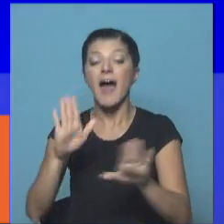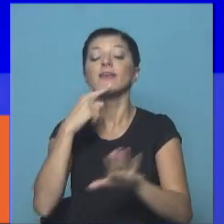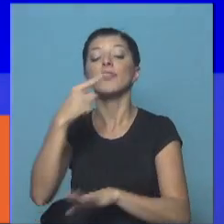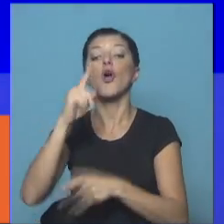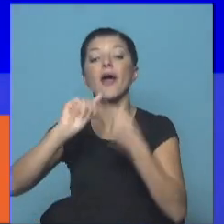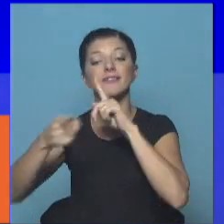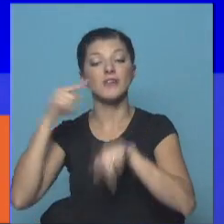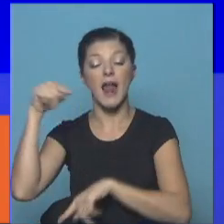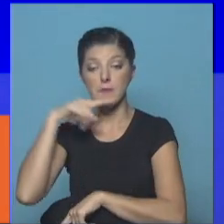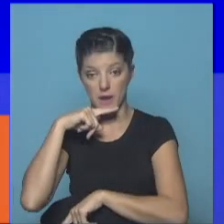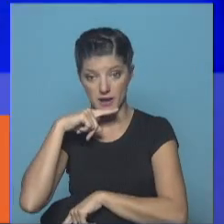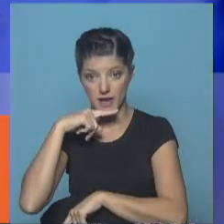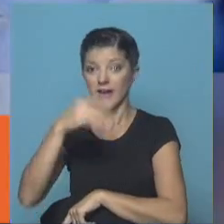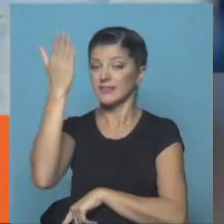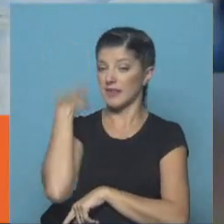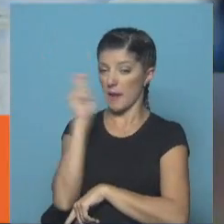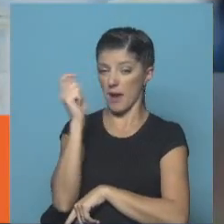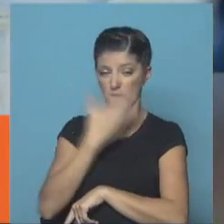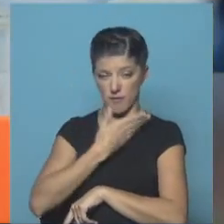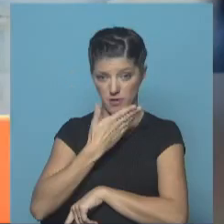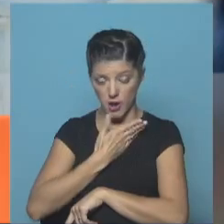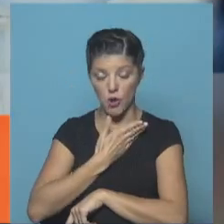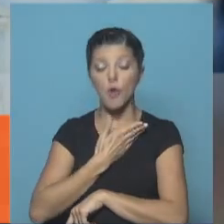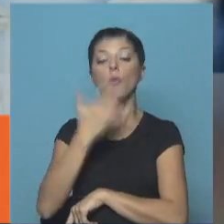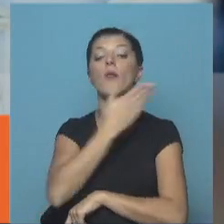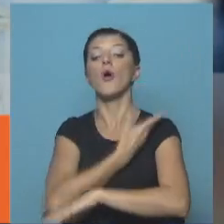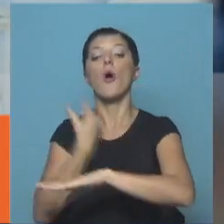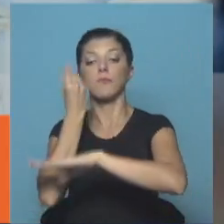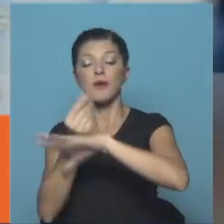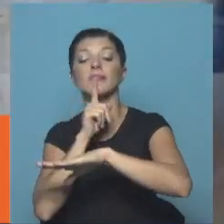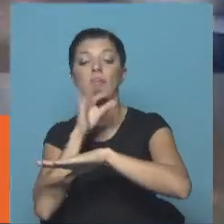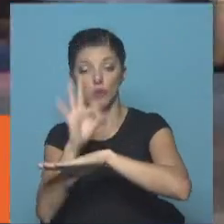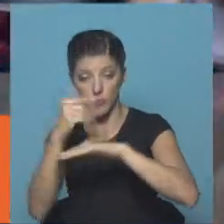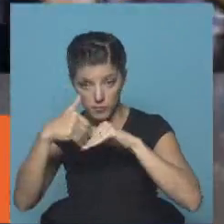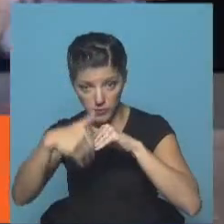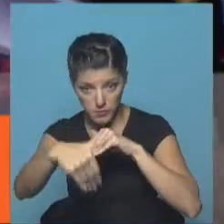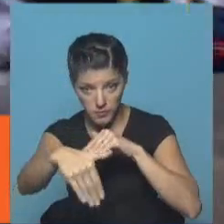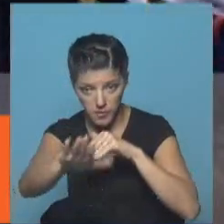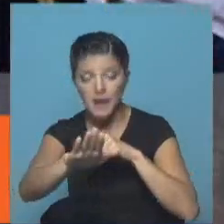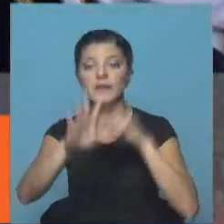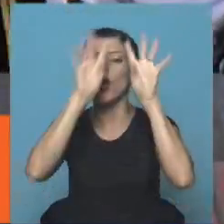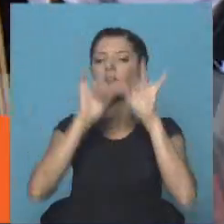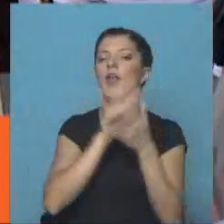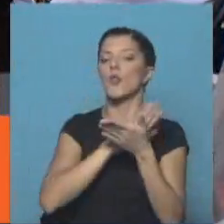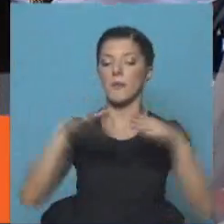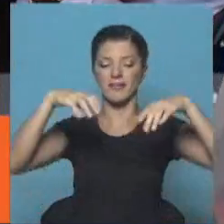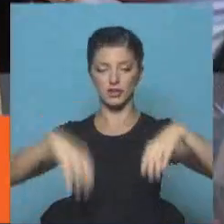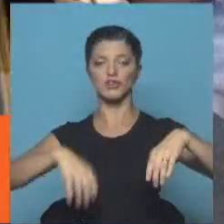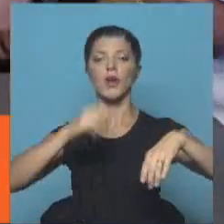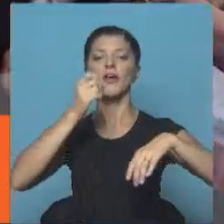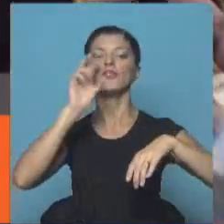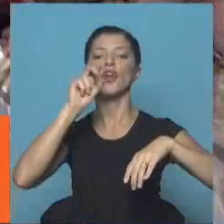canciller alemana a mediados de febrero, poco después de que la Casa Blanca estrenara las cortinas y los sillones dorados de